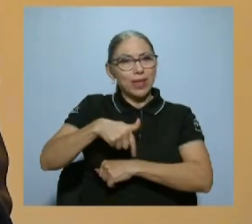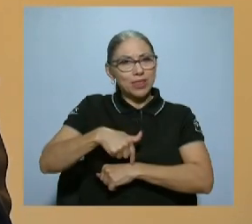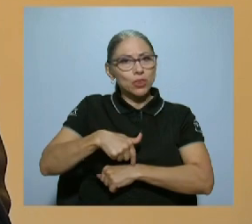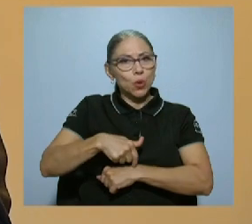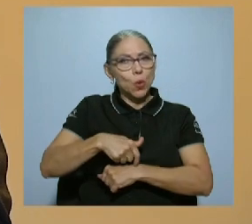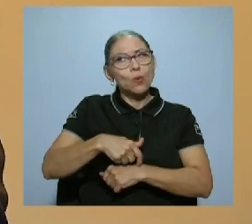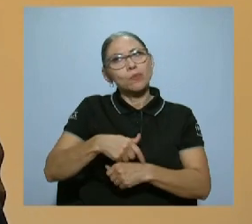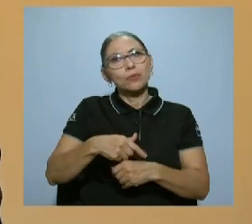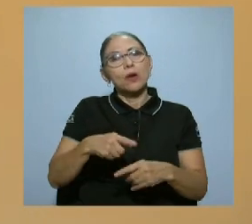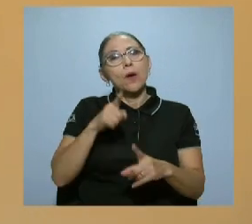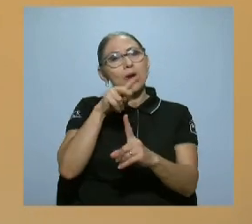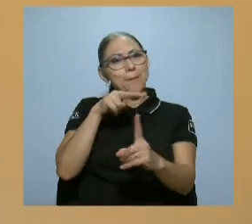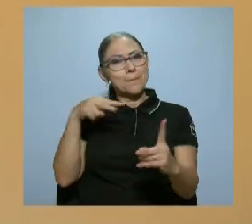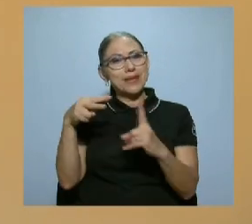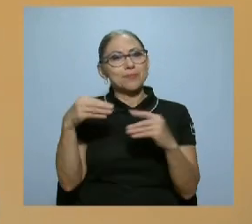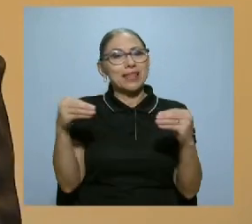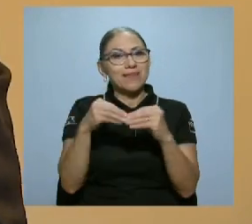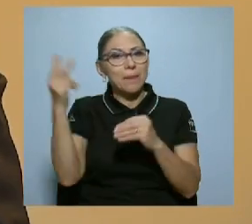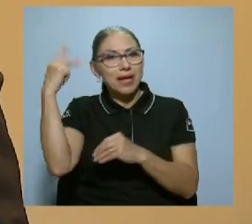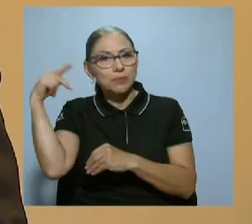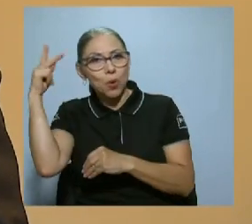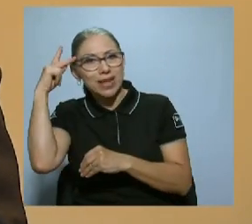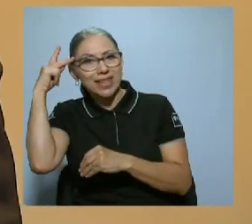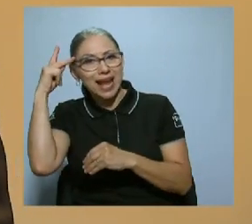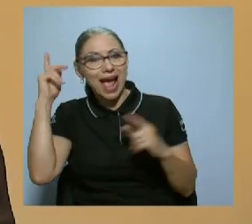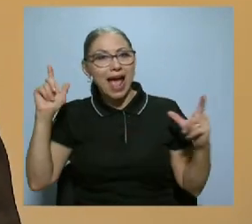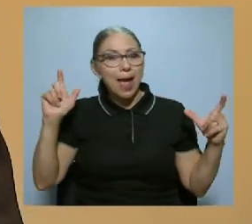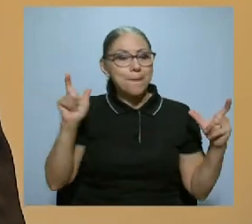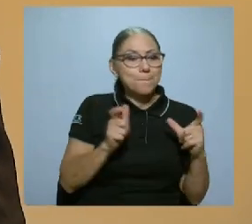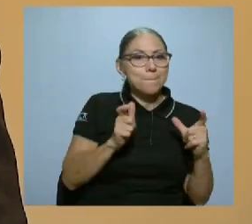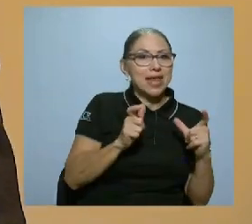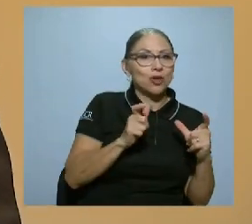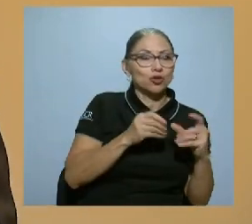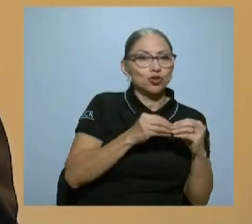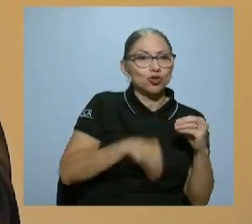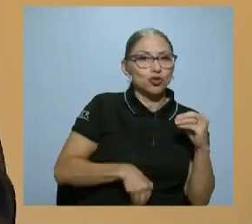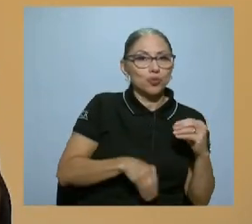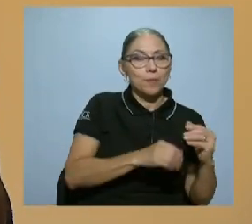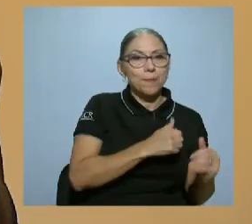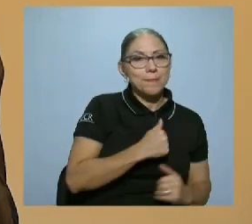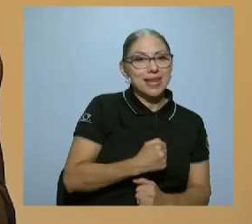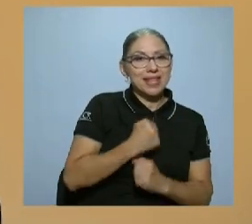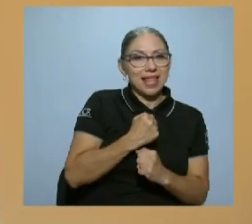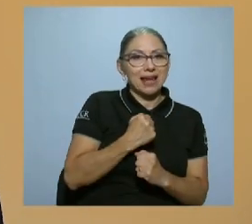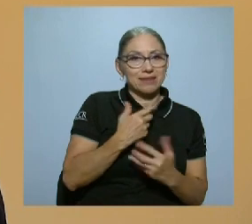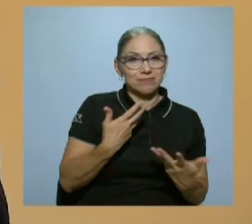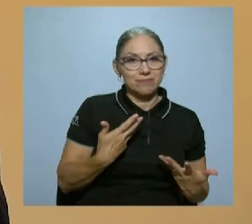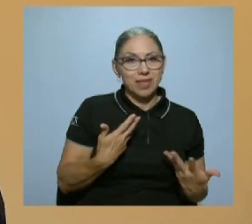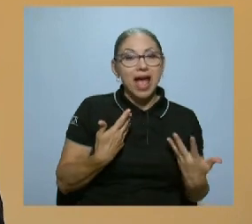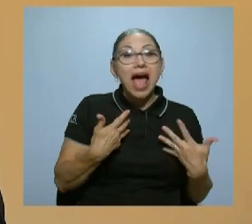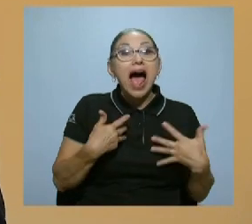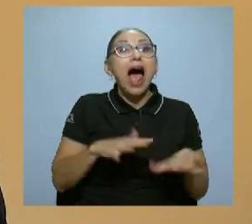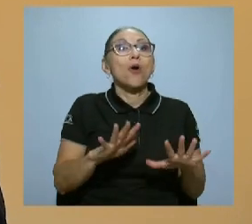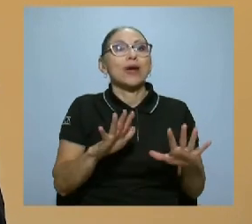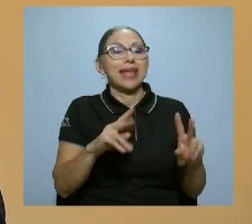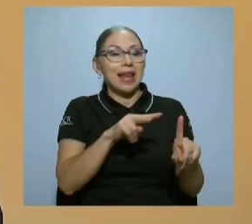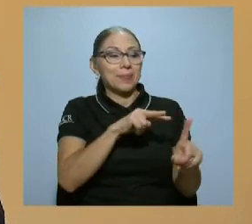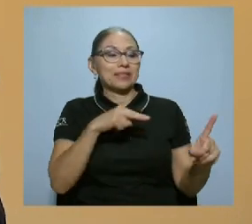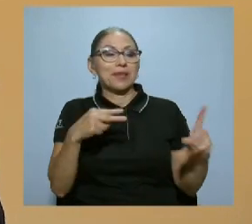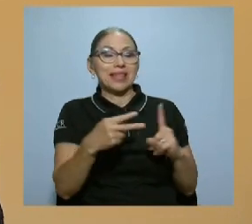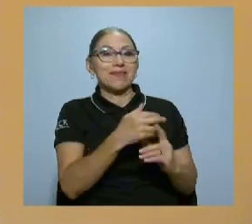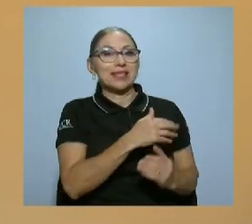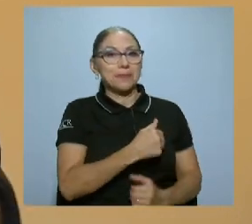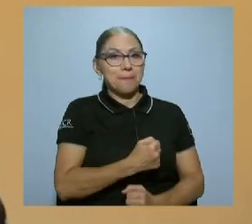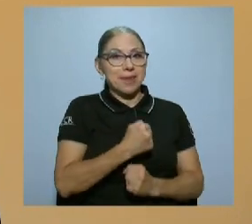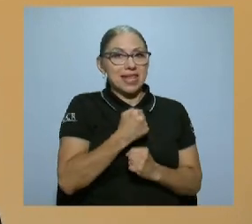poco más política y menos militar. A donde está muy caliente, aunque desde la perspectiva estrictamente militar no